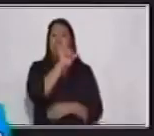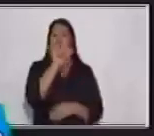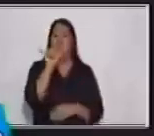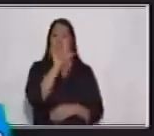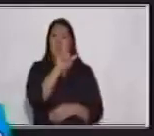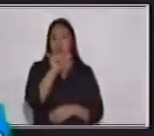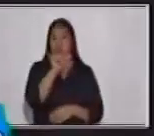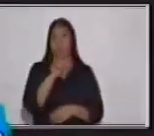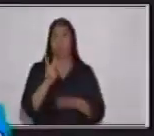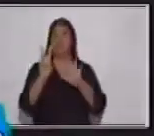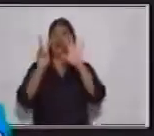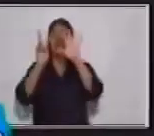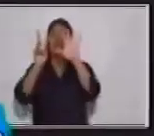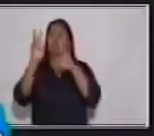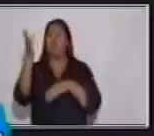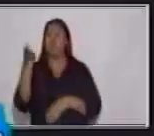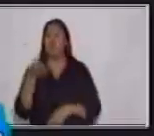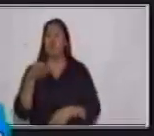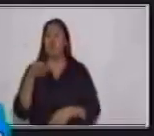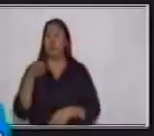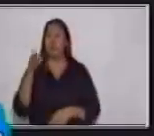7 medios, que va a ser afectado por